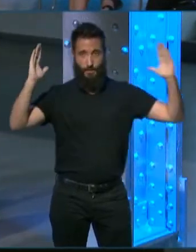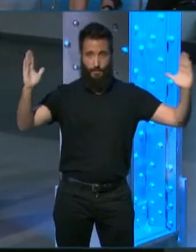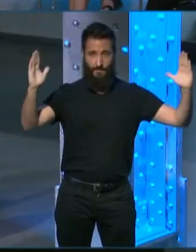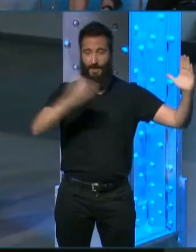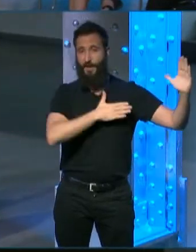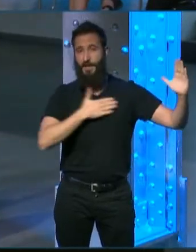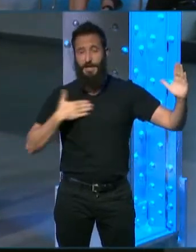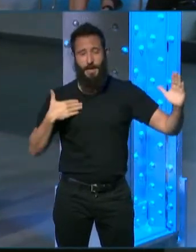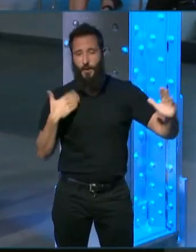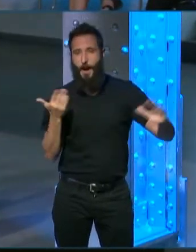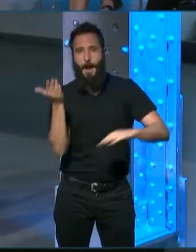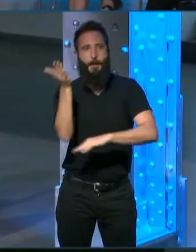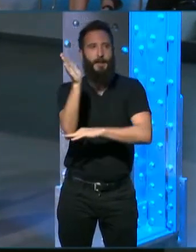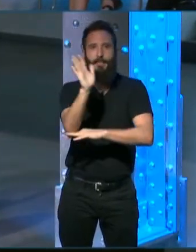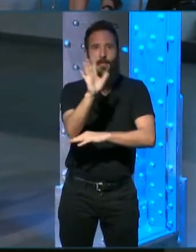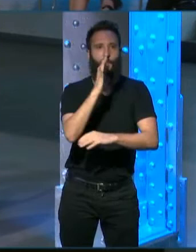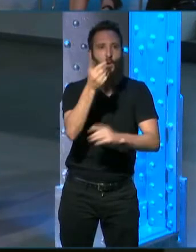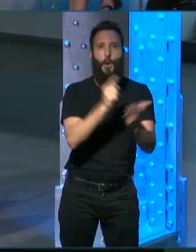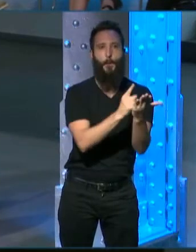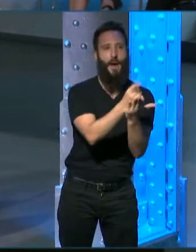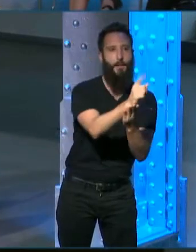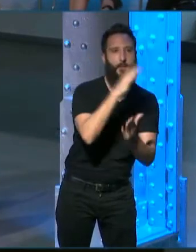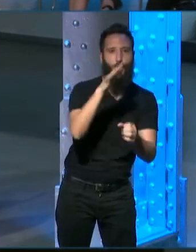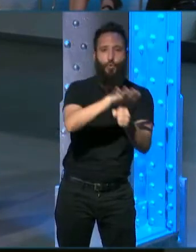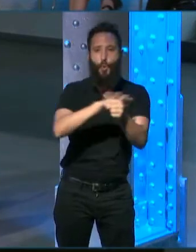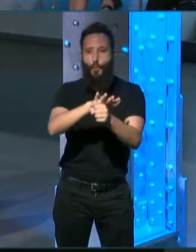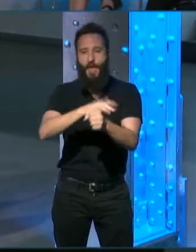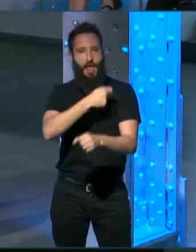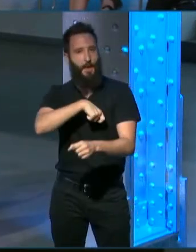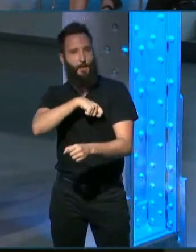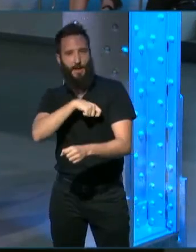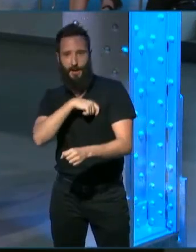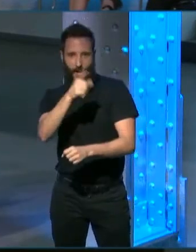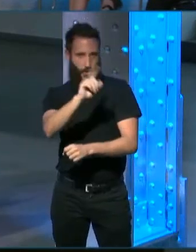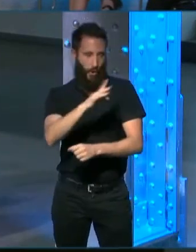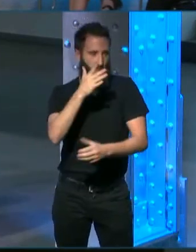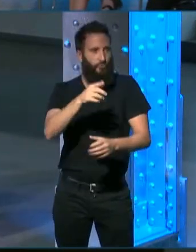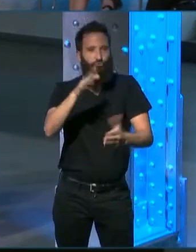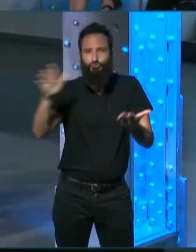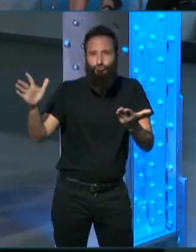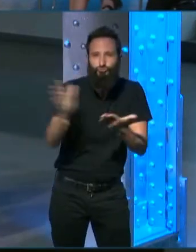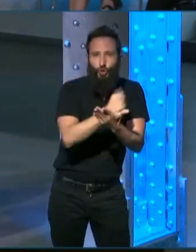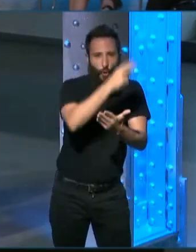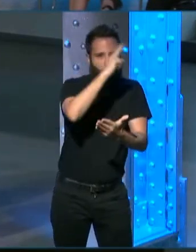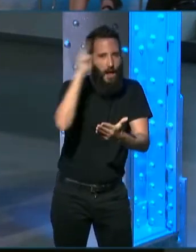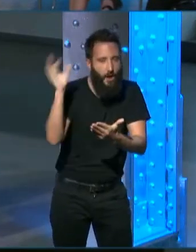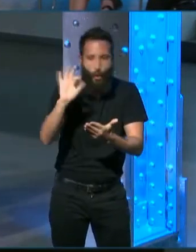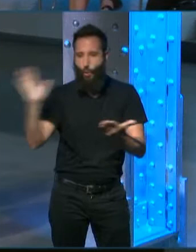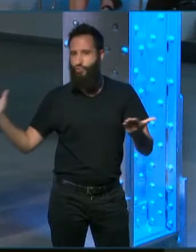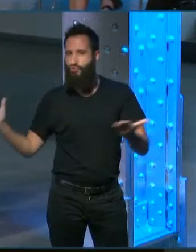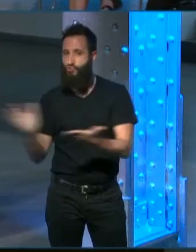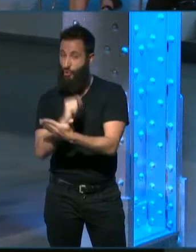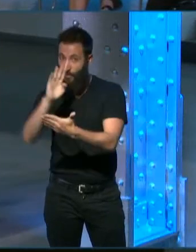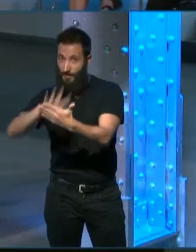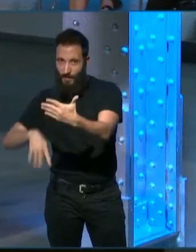especie de representación geográfica de todas nuestras autonomías, que no fuesen todos ni madrileños ni catalanes, sino buscar un poco